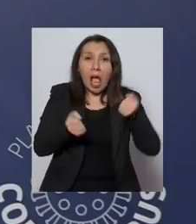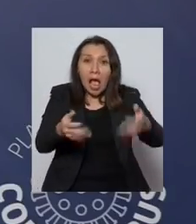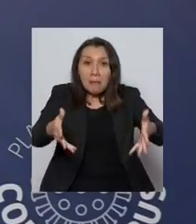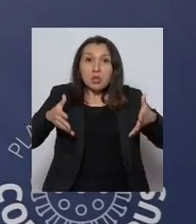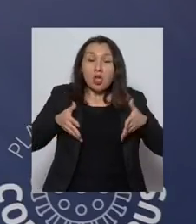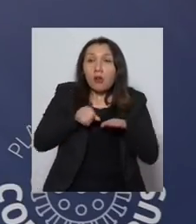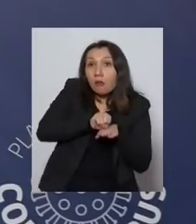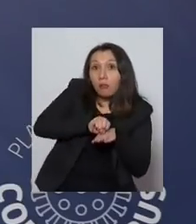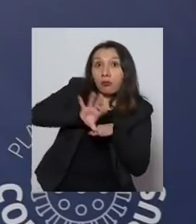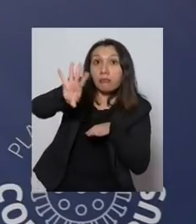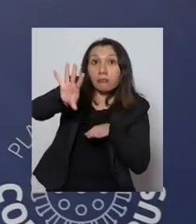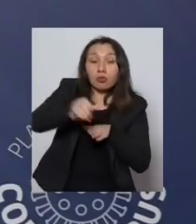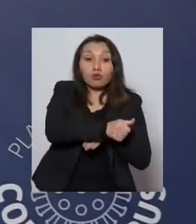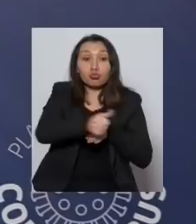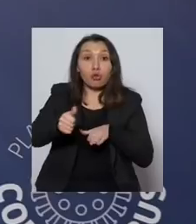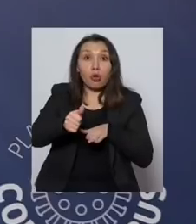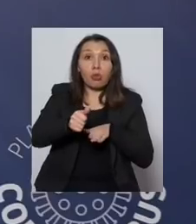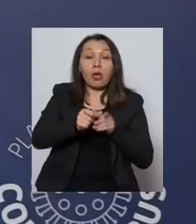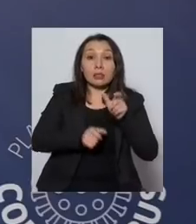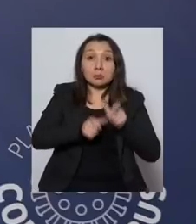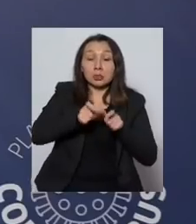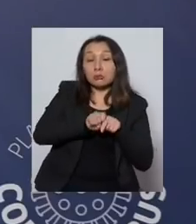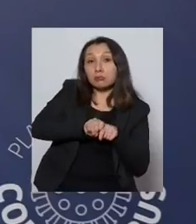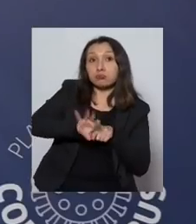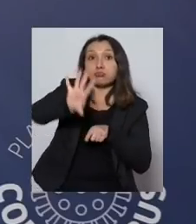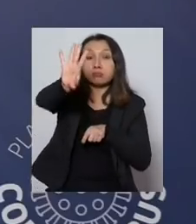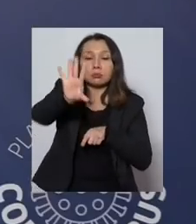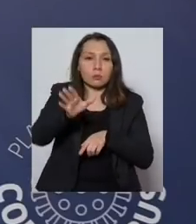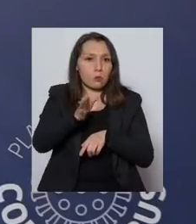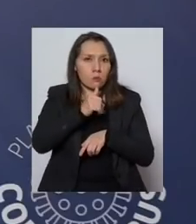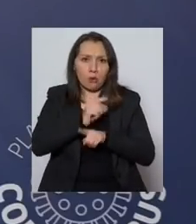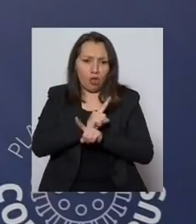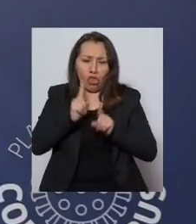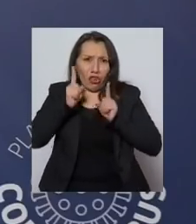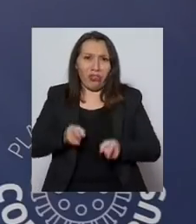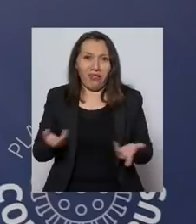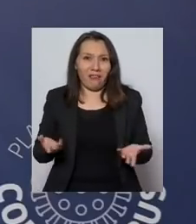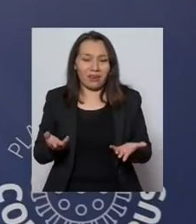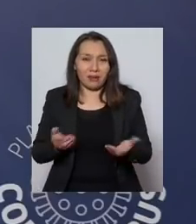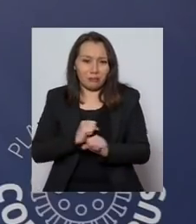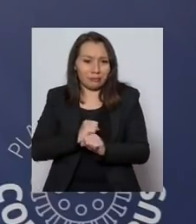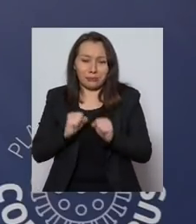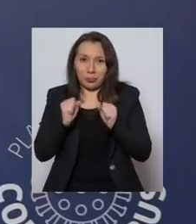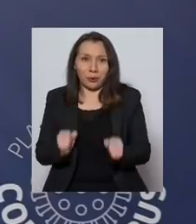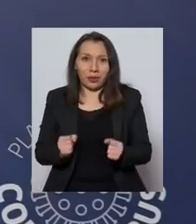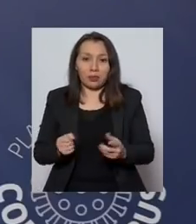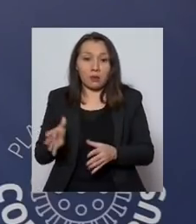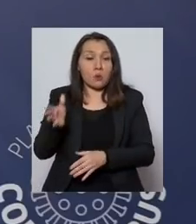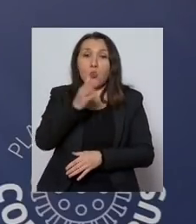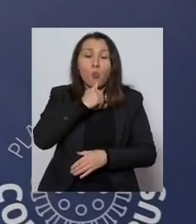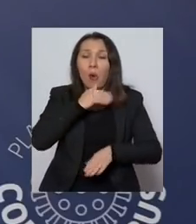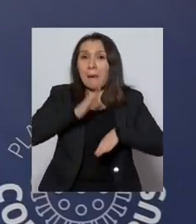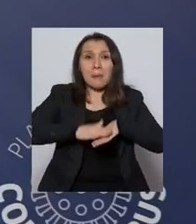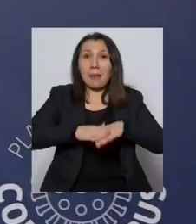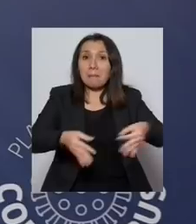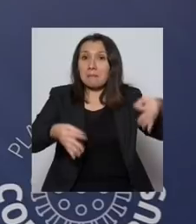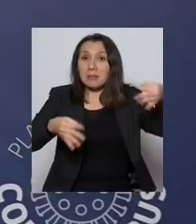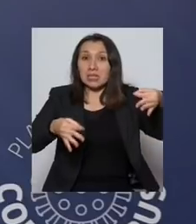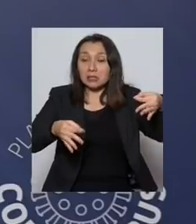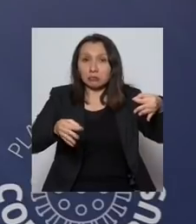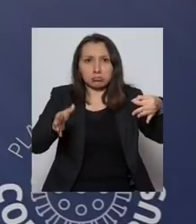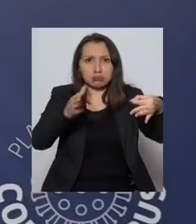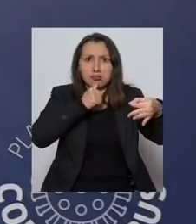camión, todos los que han estado proyectando no deben hacerlo, porque hoy día no existe el permiso y